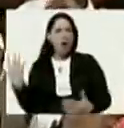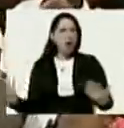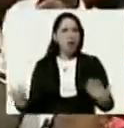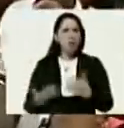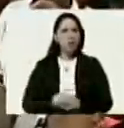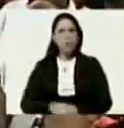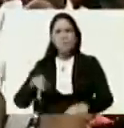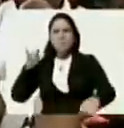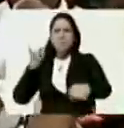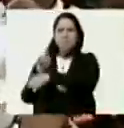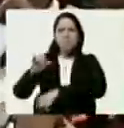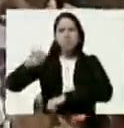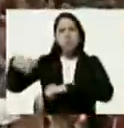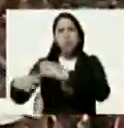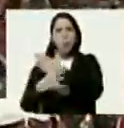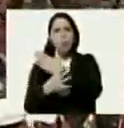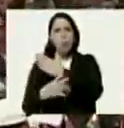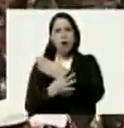¡Traidor!